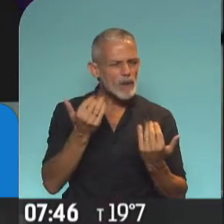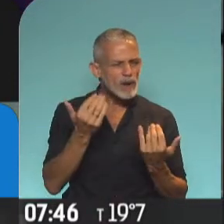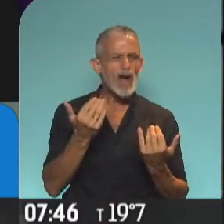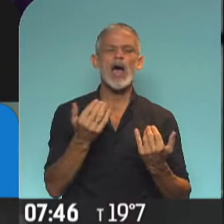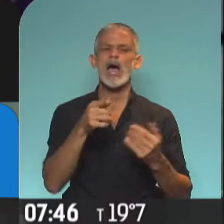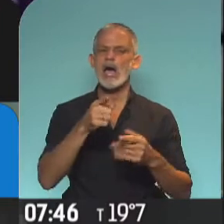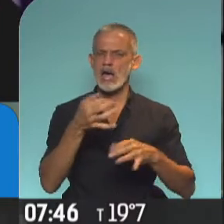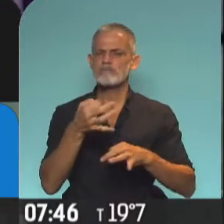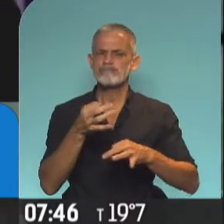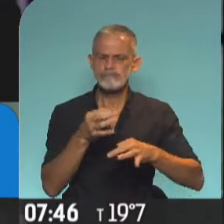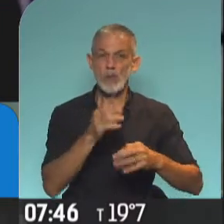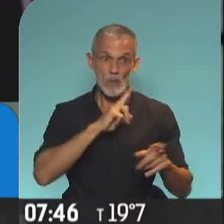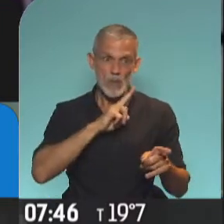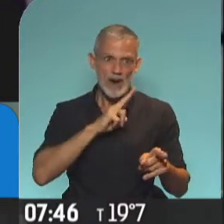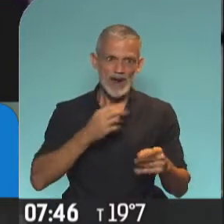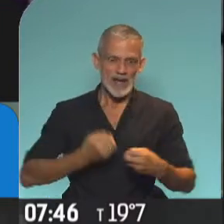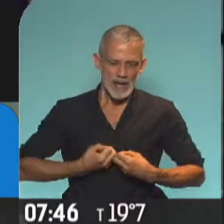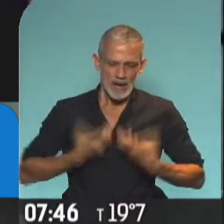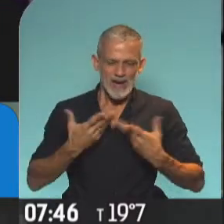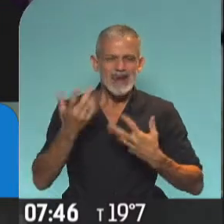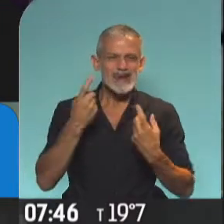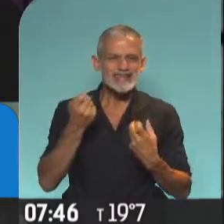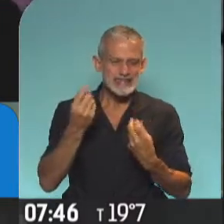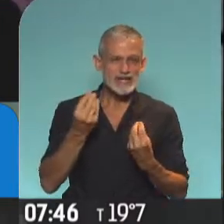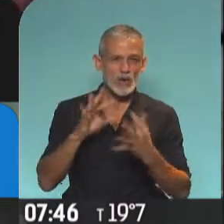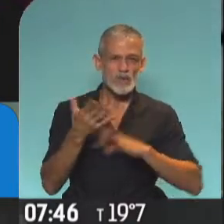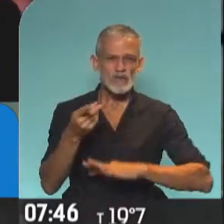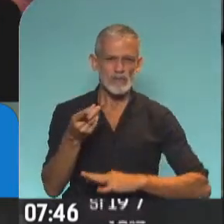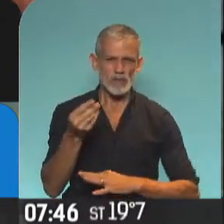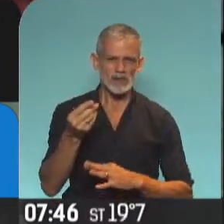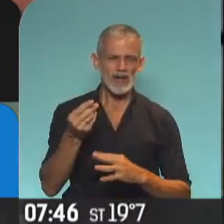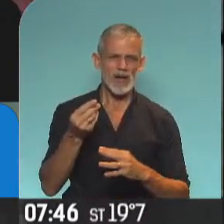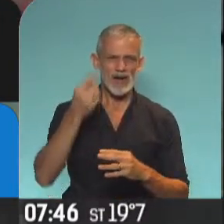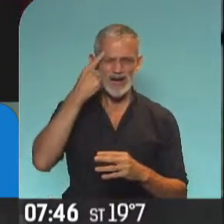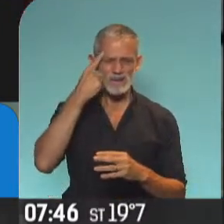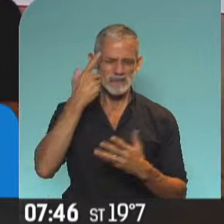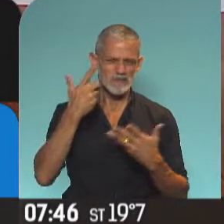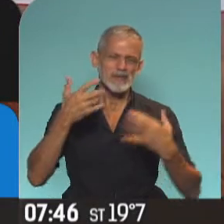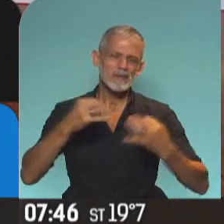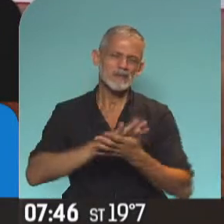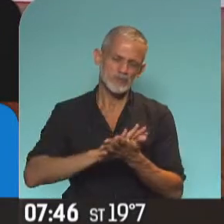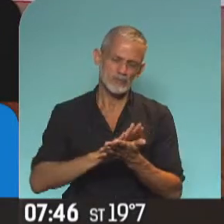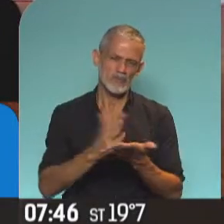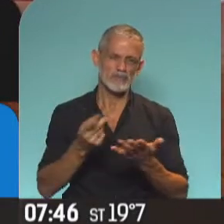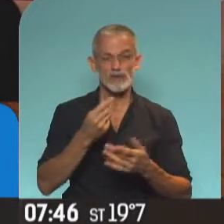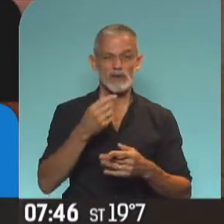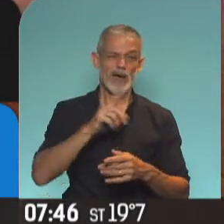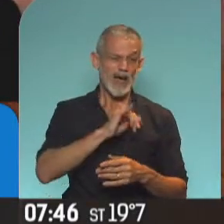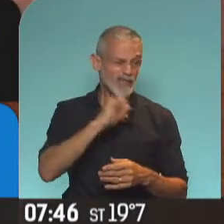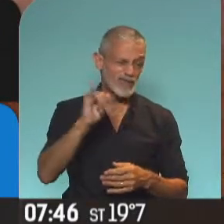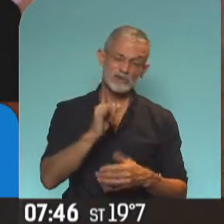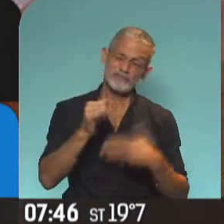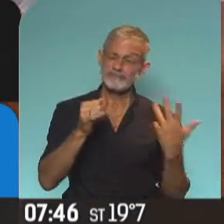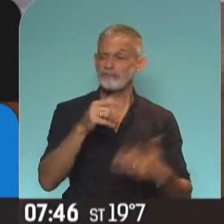que ellas necesitan y cómo se está generando como esa lógica de los envases que se subestiman las denuncias yo porque